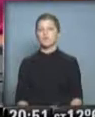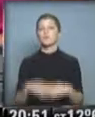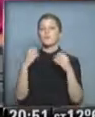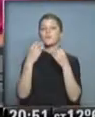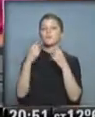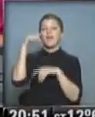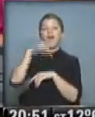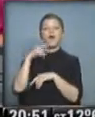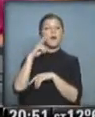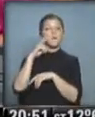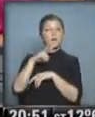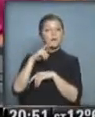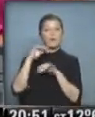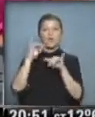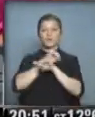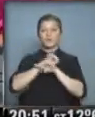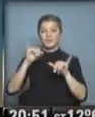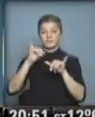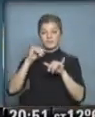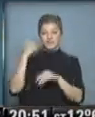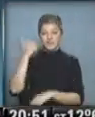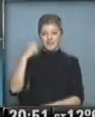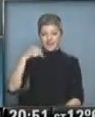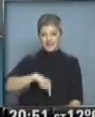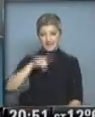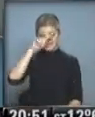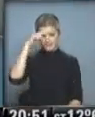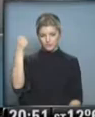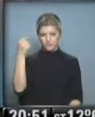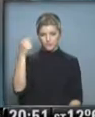Muy bien, compartimos ahora más noticias nacionales.